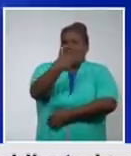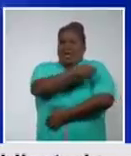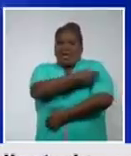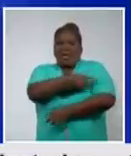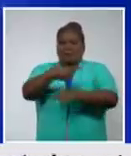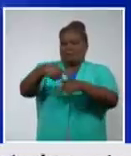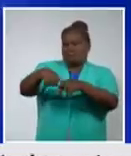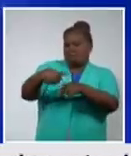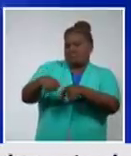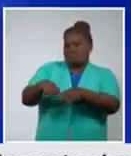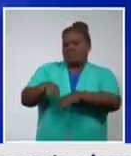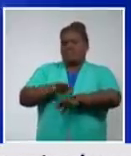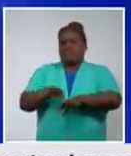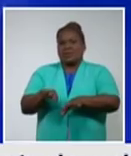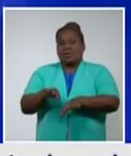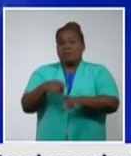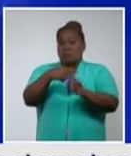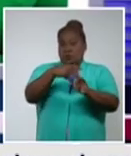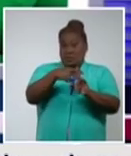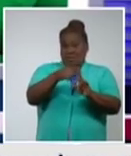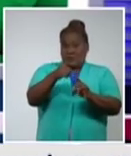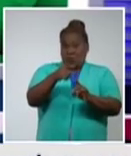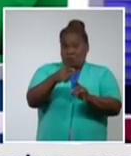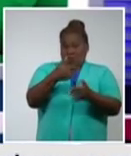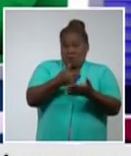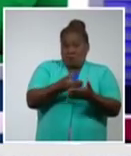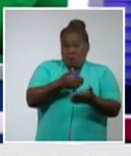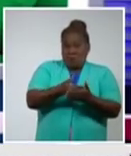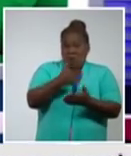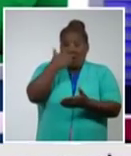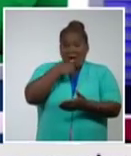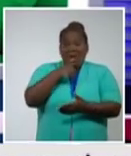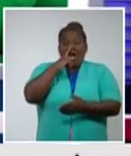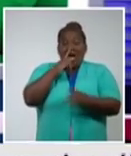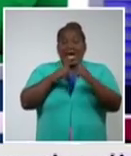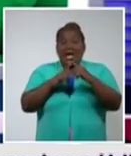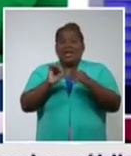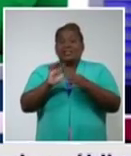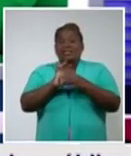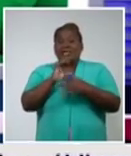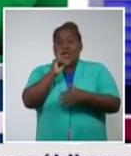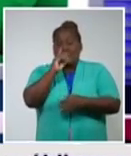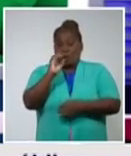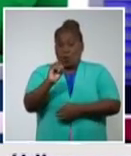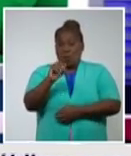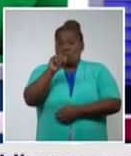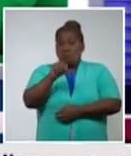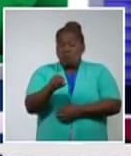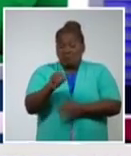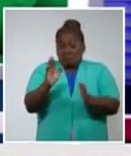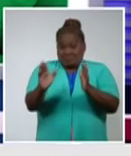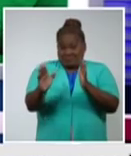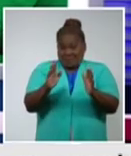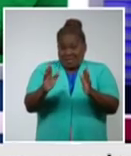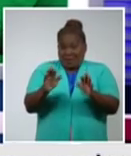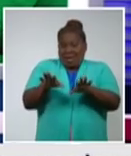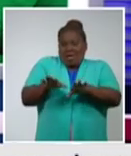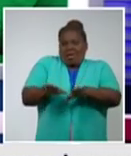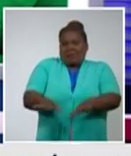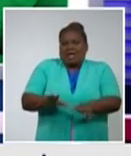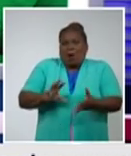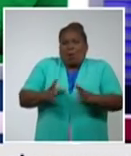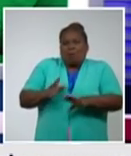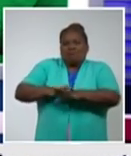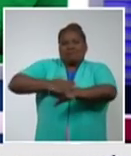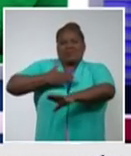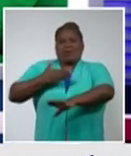de test de antígeno positivo, porque esa etapa inicial evita un grupo de complicaciones después,